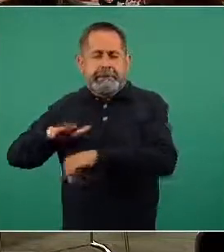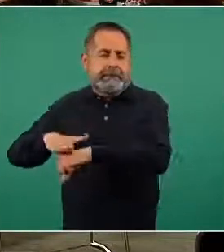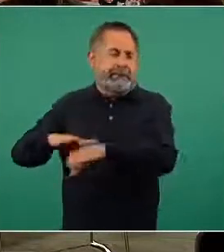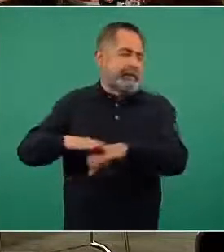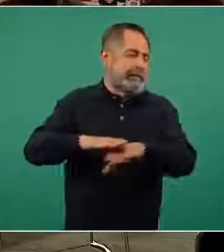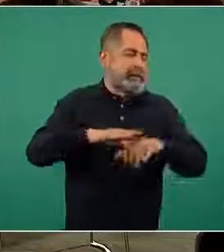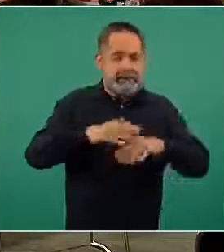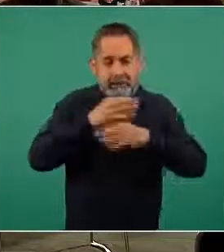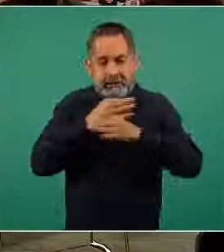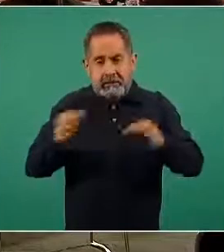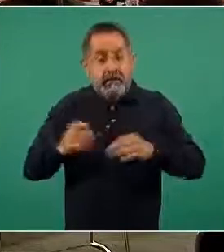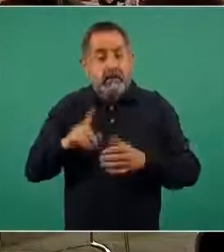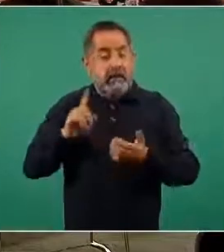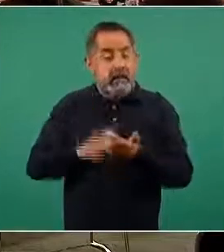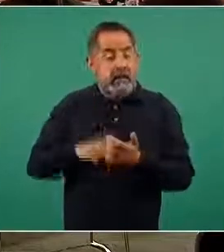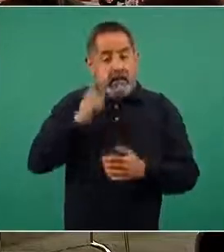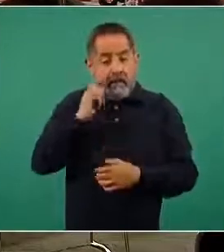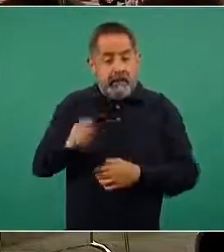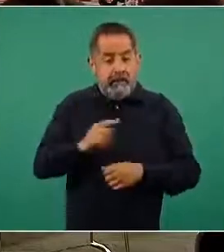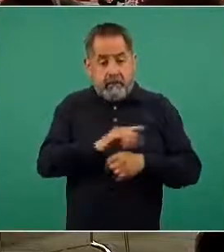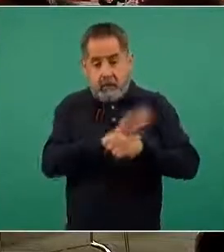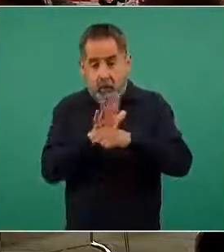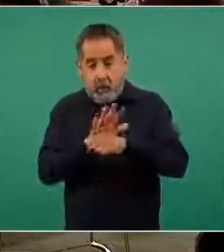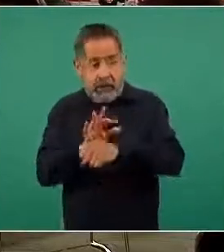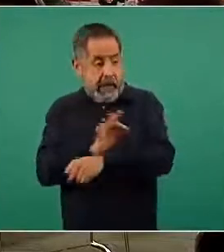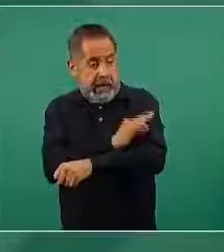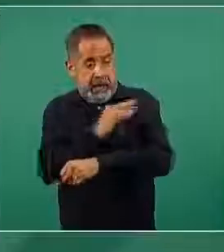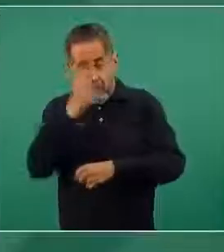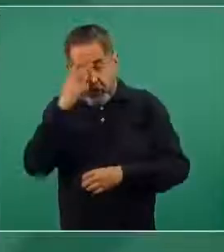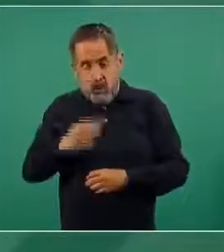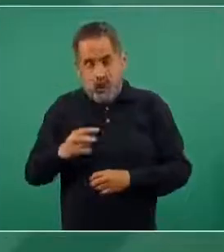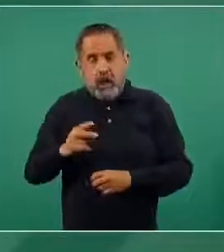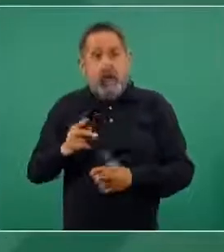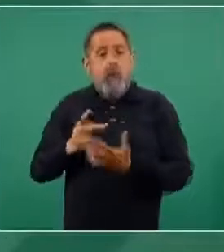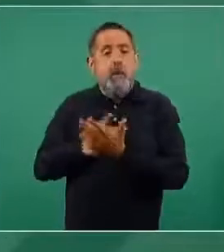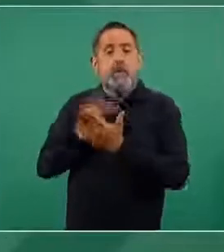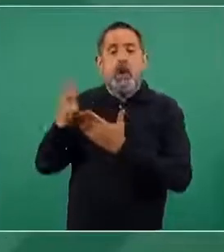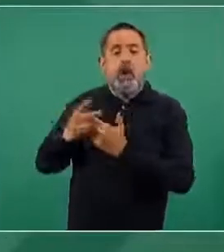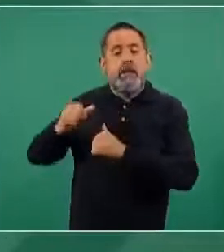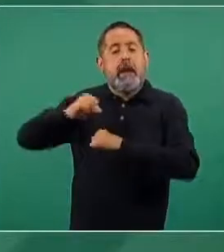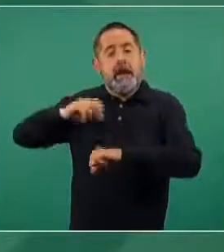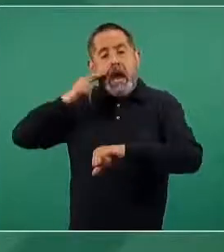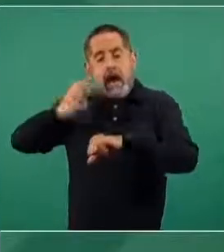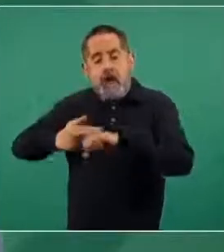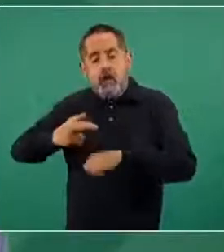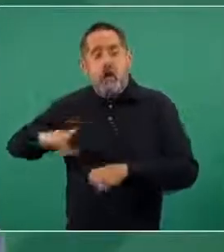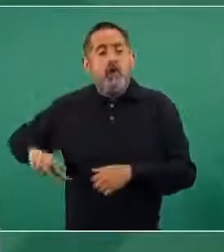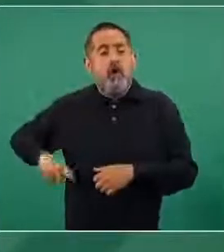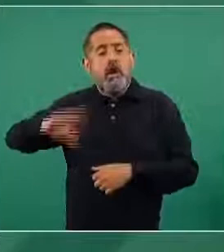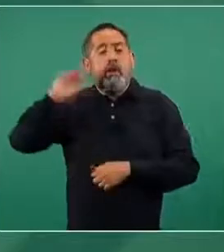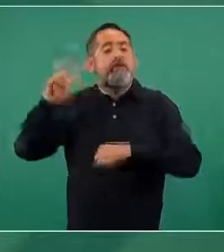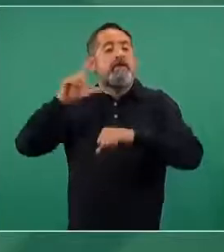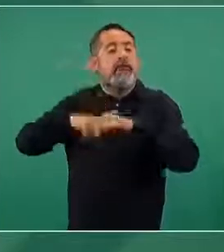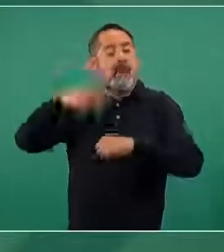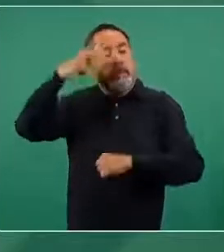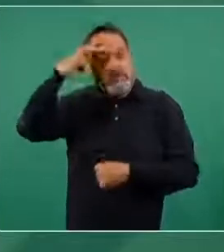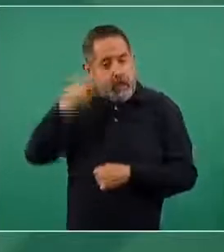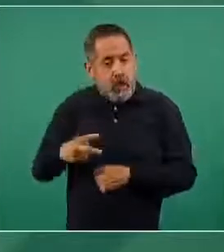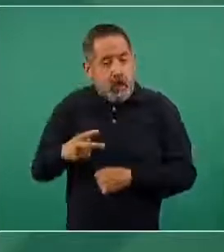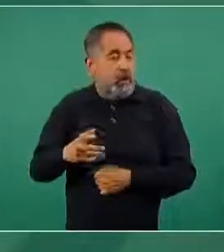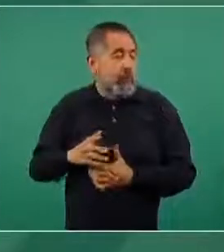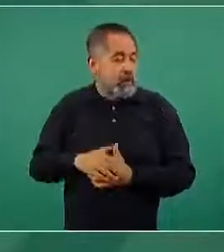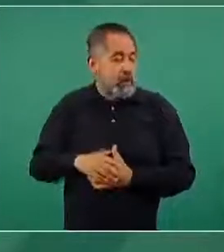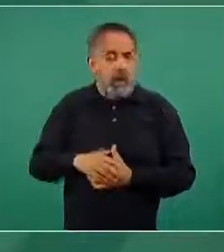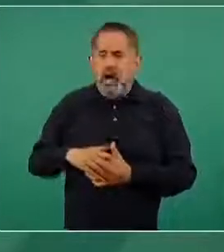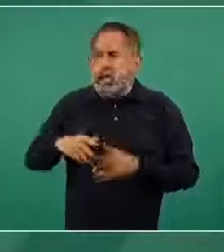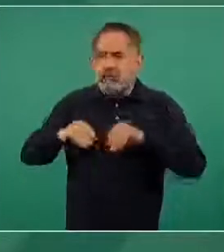es: la vacunación contra COVID en México es un programa del Gobierno de México. Aquí aprovechamos para comentar, es un